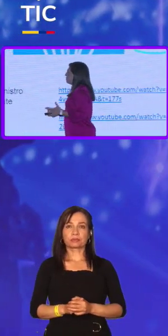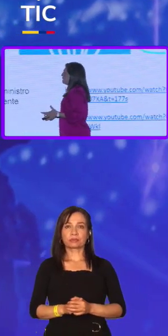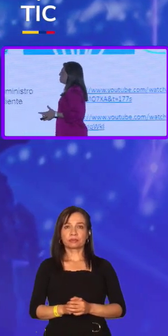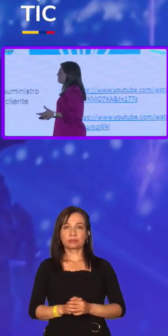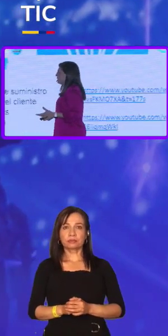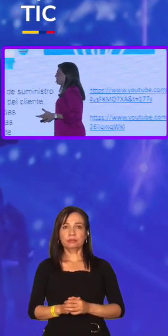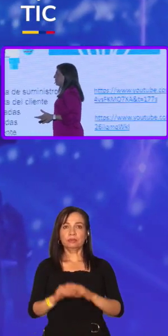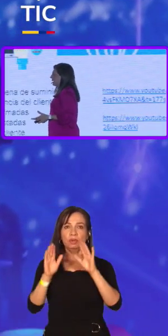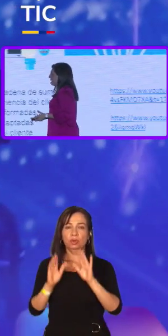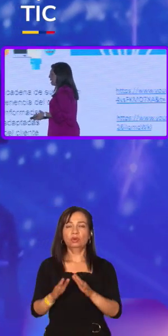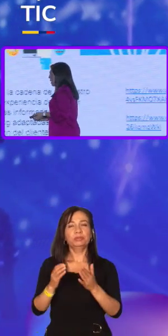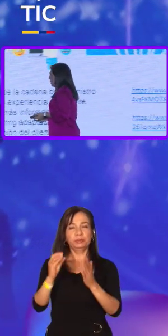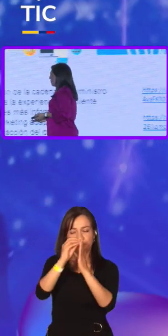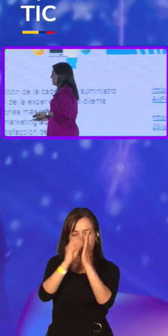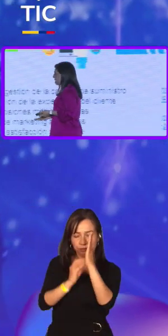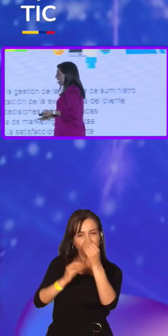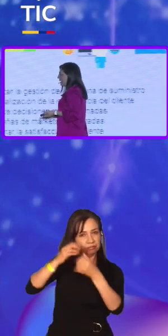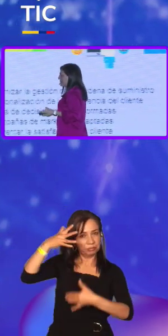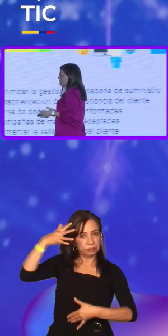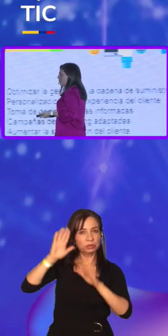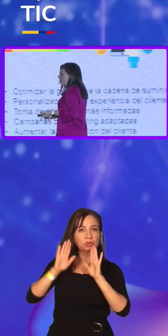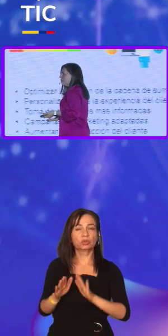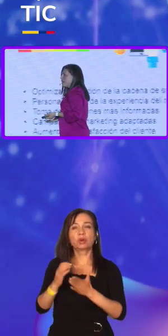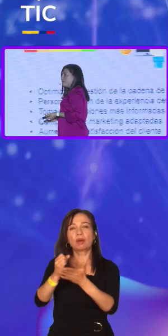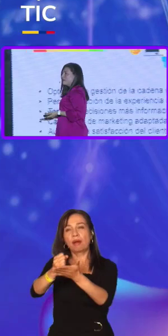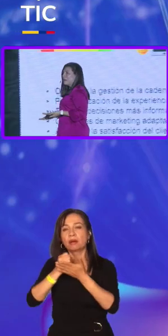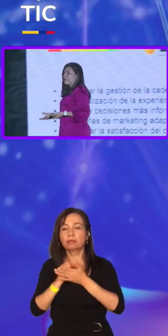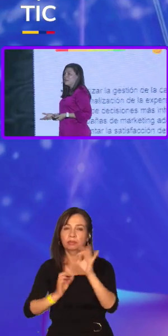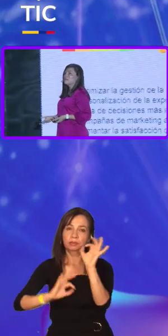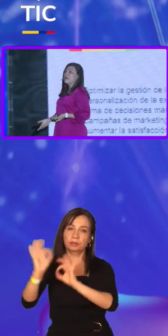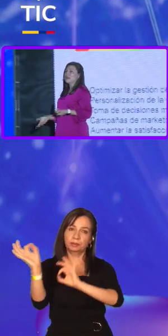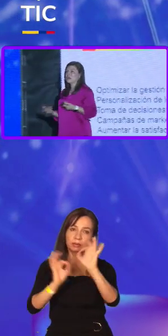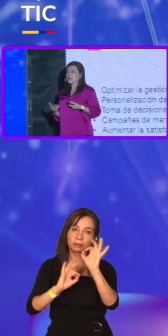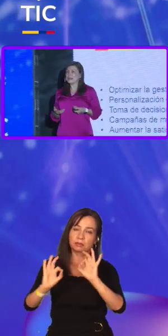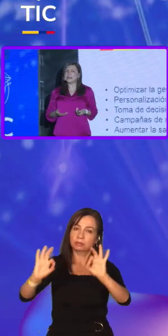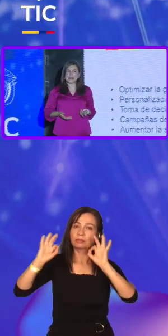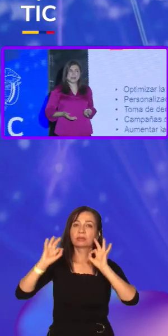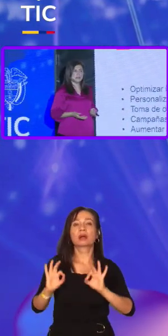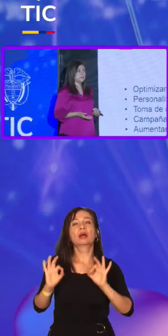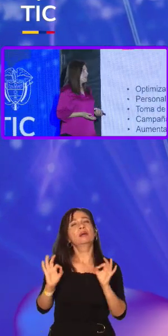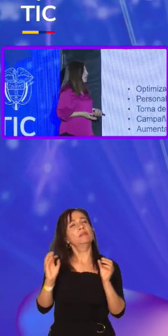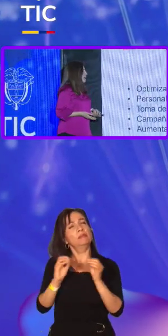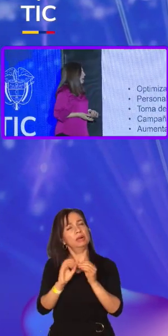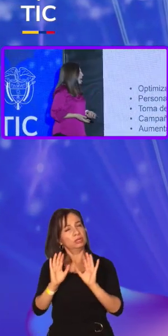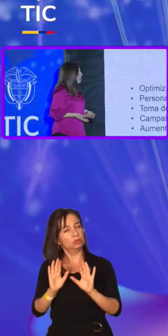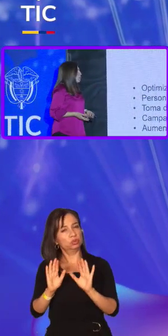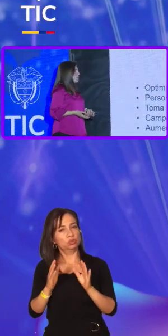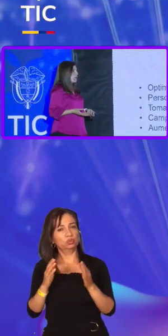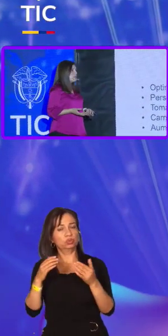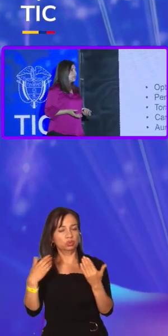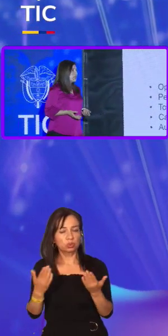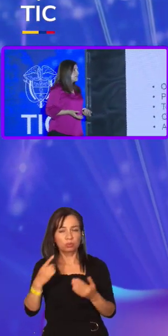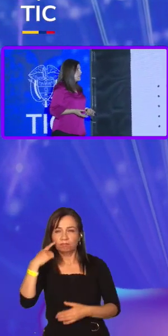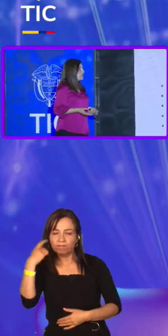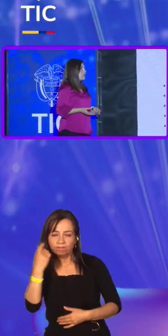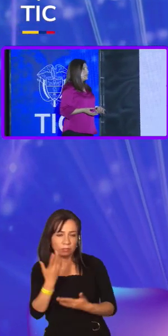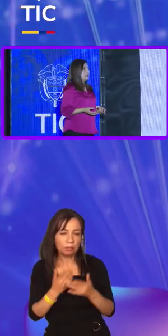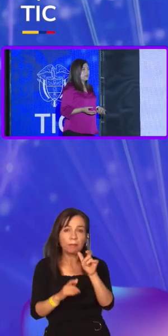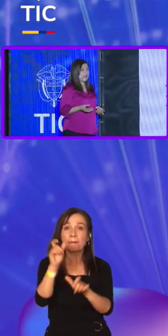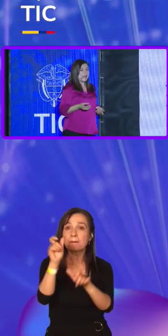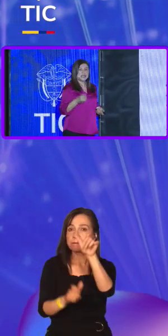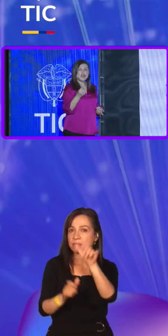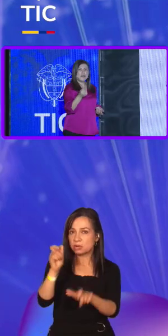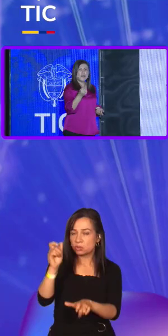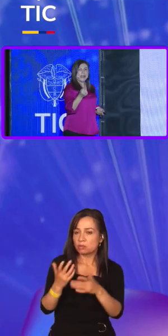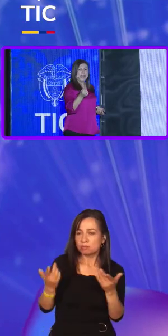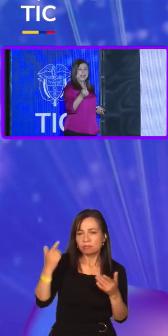Big Data en el turismo nos ayuda en general a optimizar la gestión, pero además personalizar. Buscamos que las